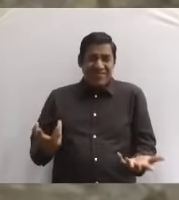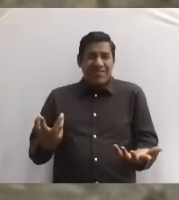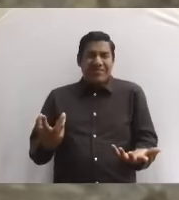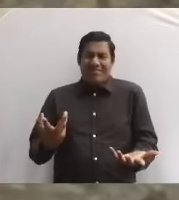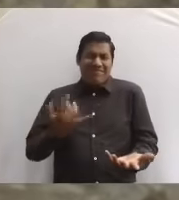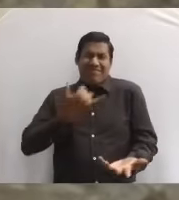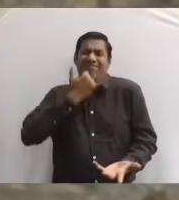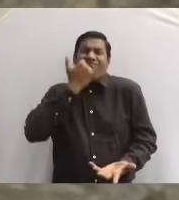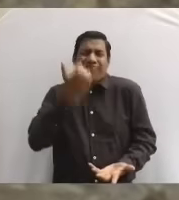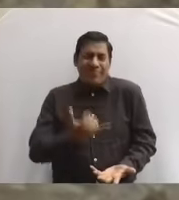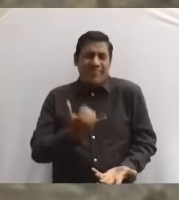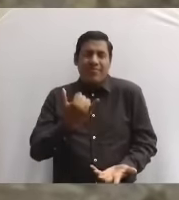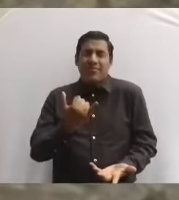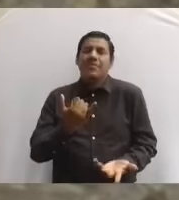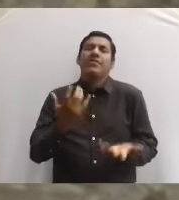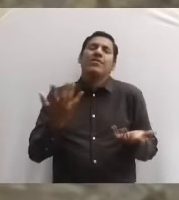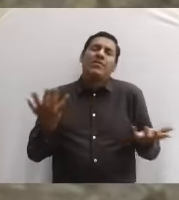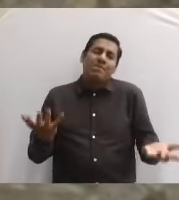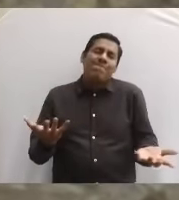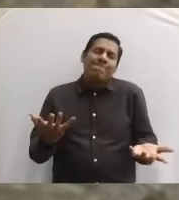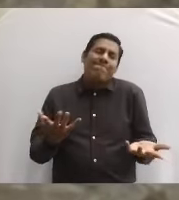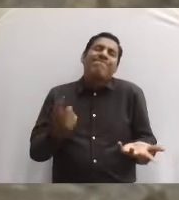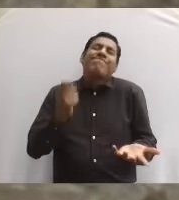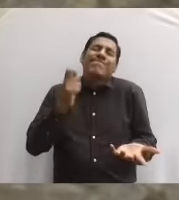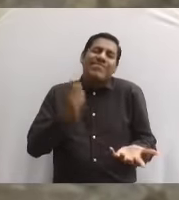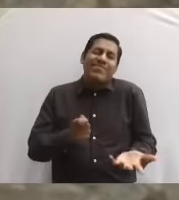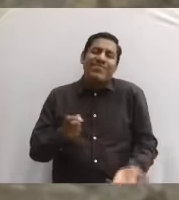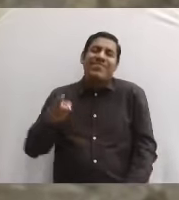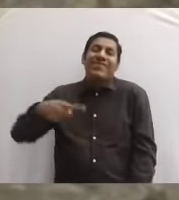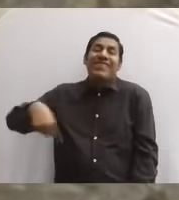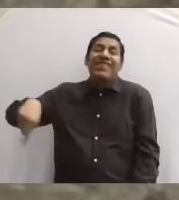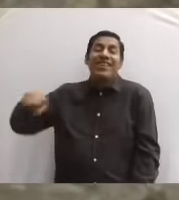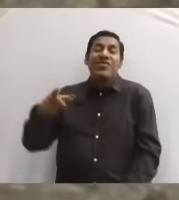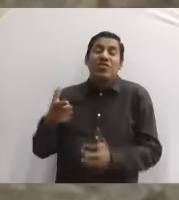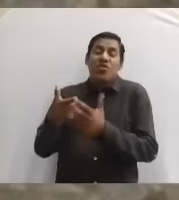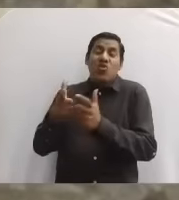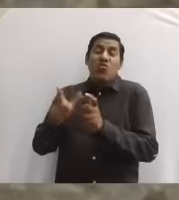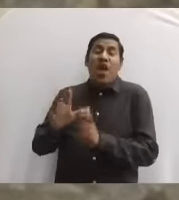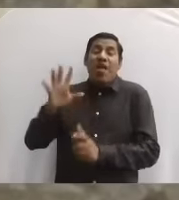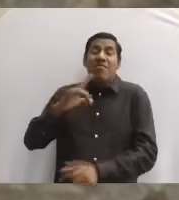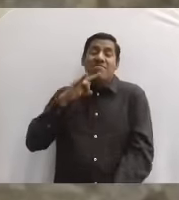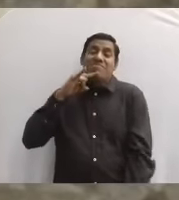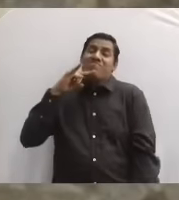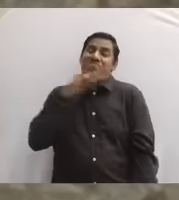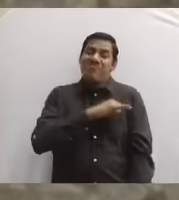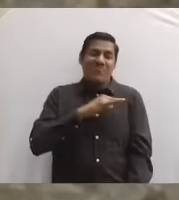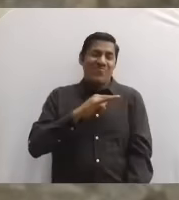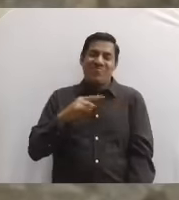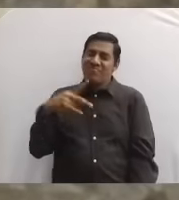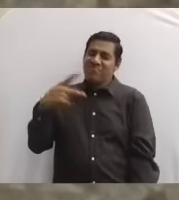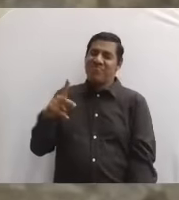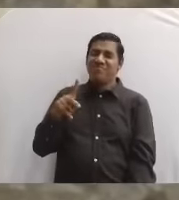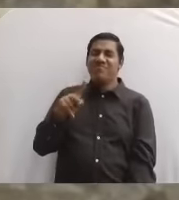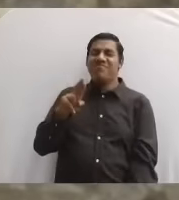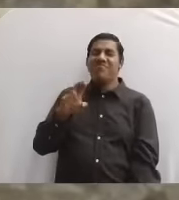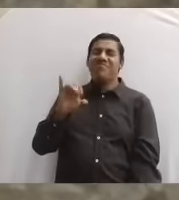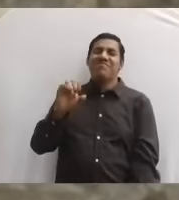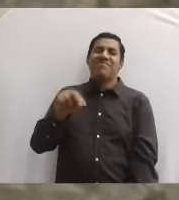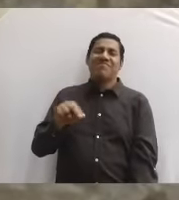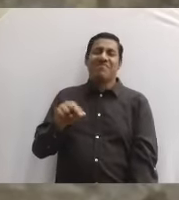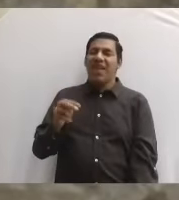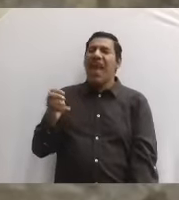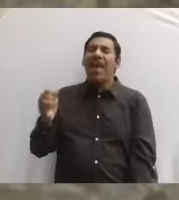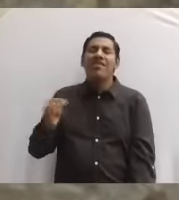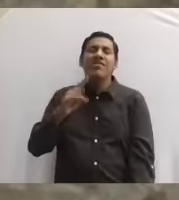ellos. Lo que pasa es que a ellos les gusta la hipocresía, les gusta la mentira porque es parte de